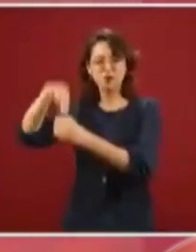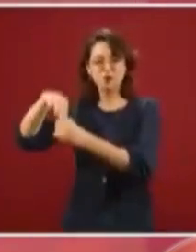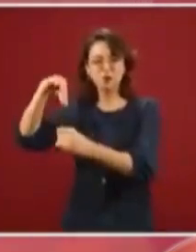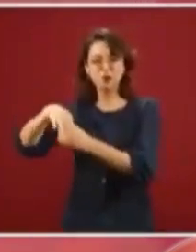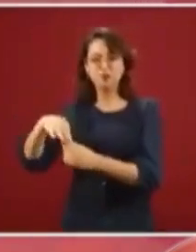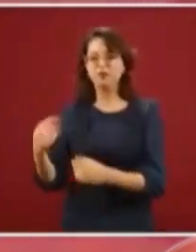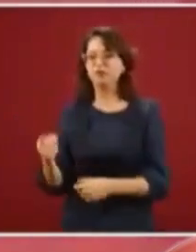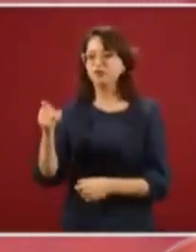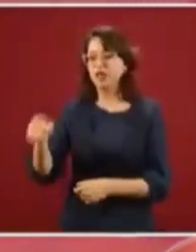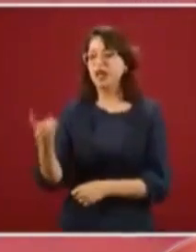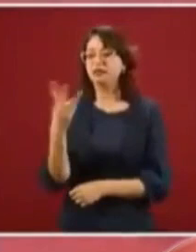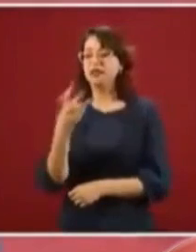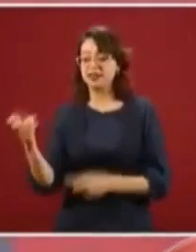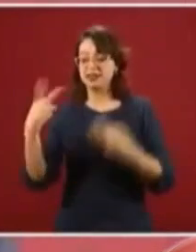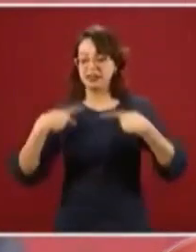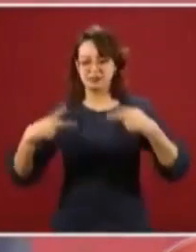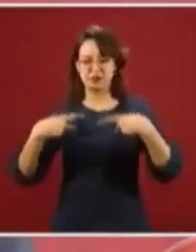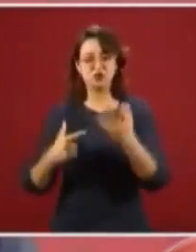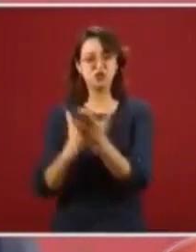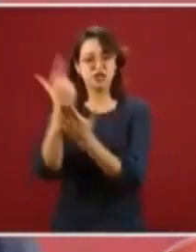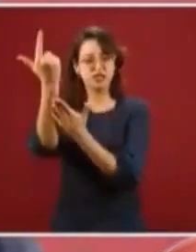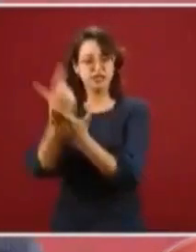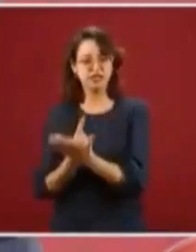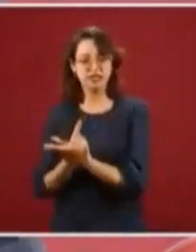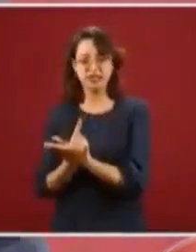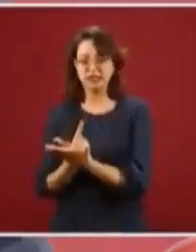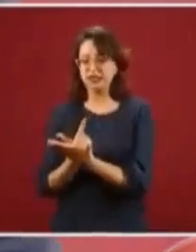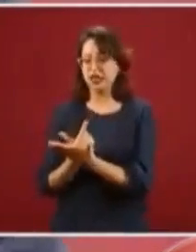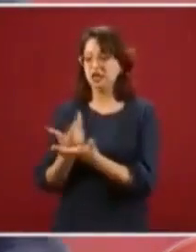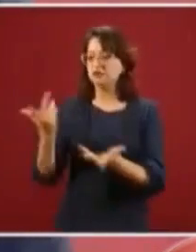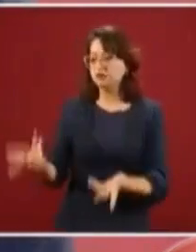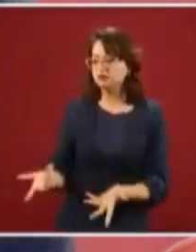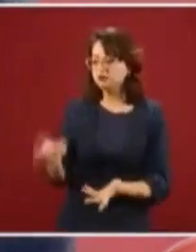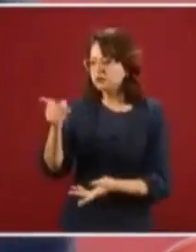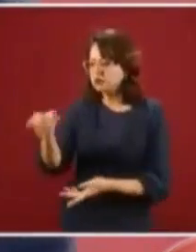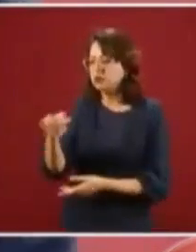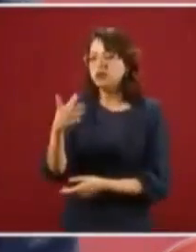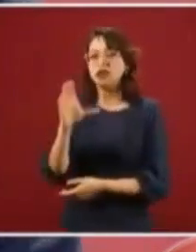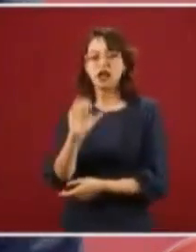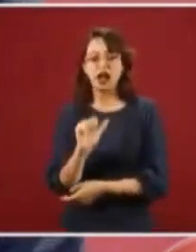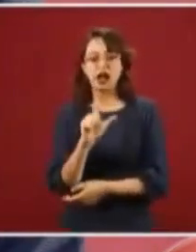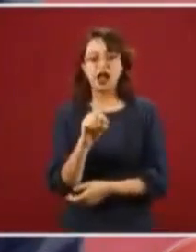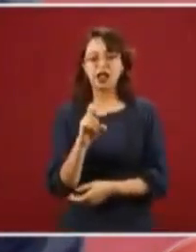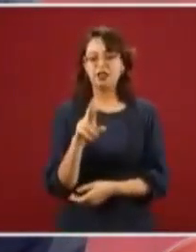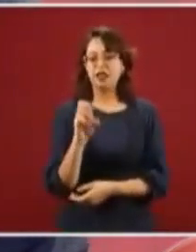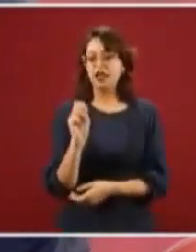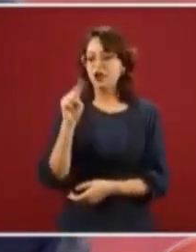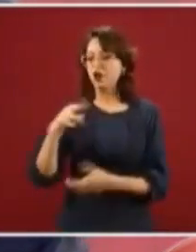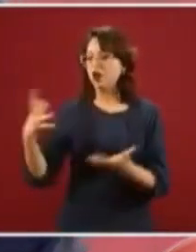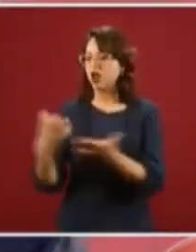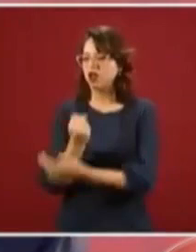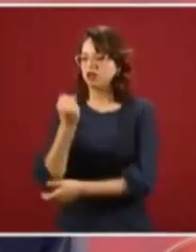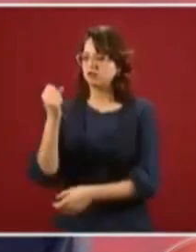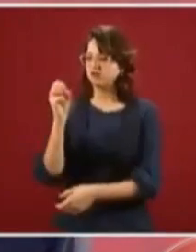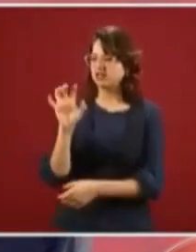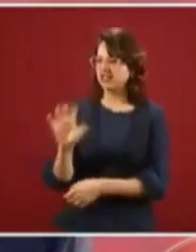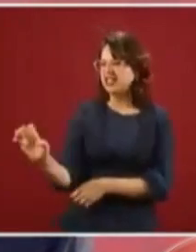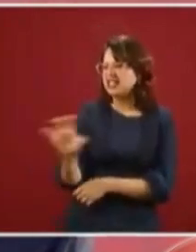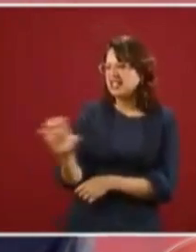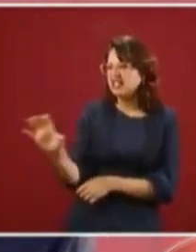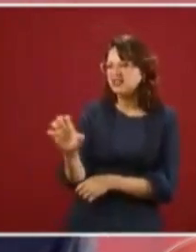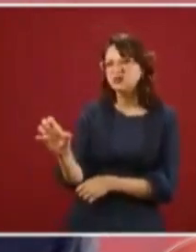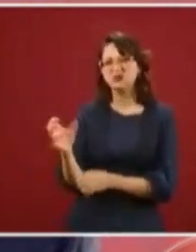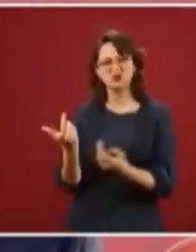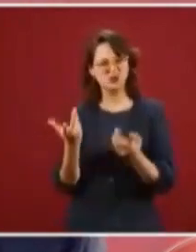de 300 ciudadanos, sacó Calderón 500 votos.